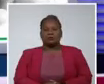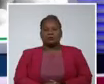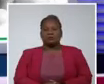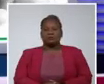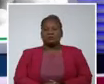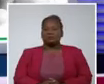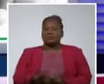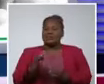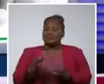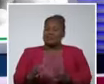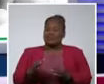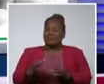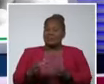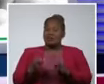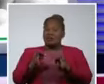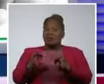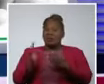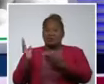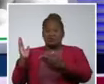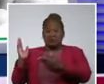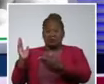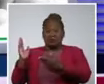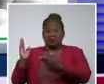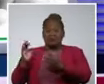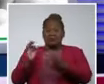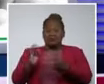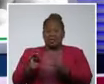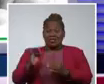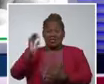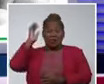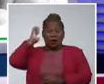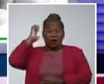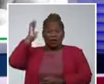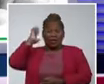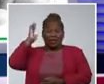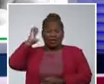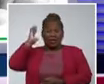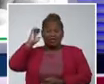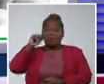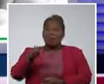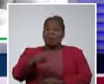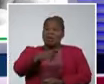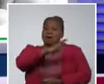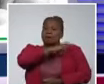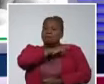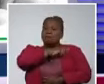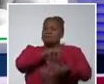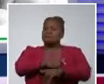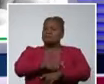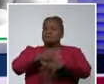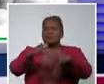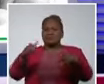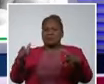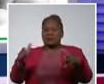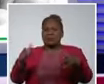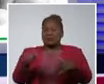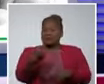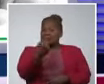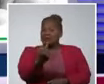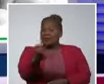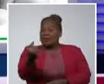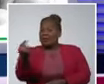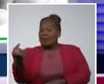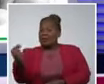Mensaje siempre que dejamos desde nuestra conferencia de prensa para la mayor autorresponsabilidad de cada uno de nosotros y también en